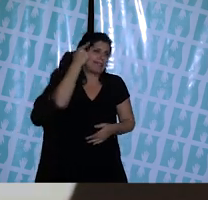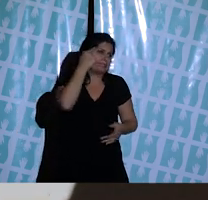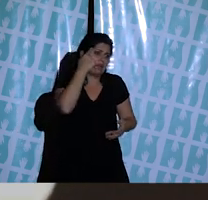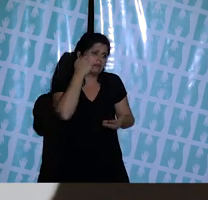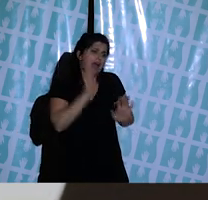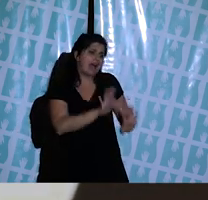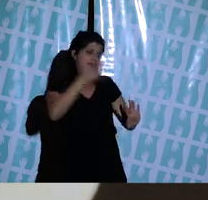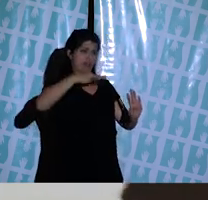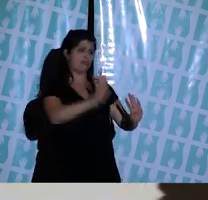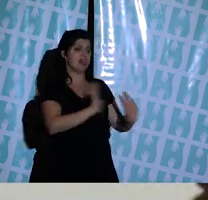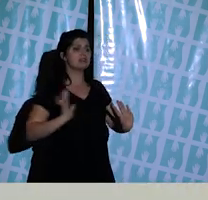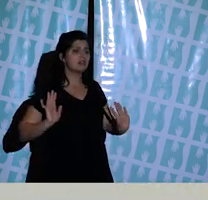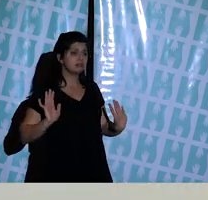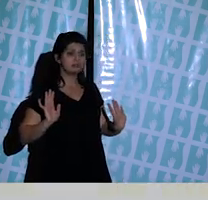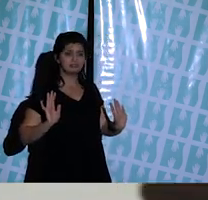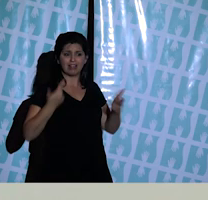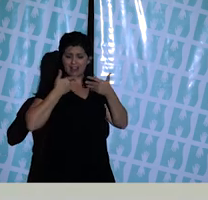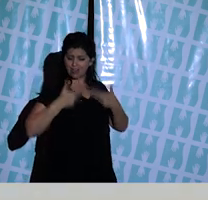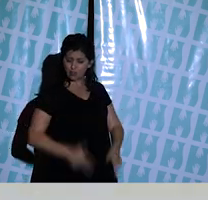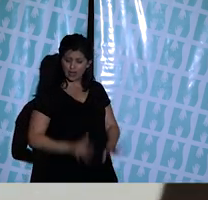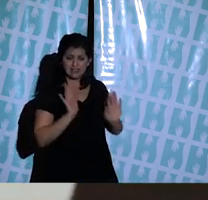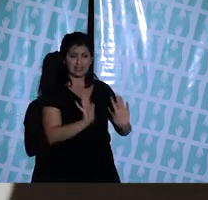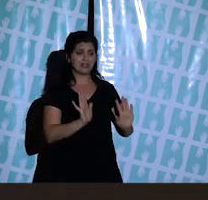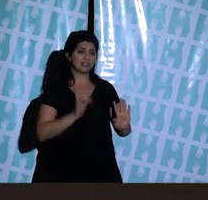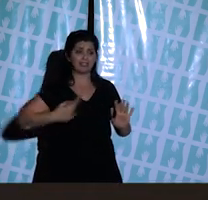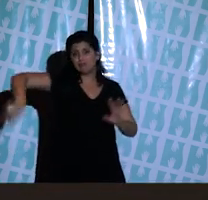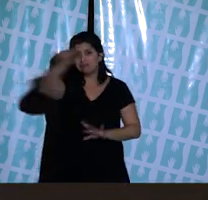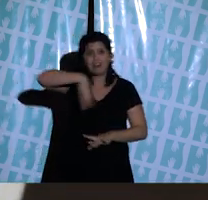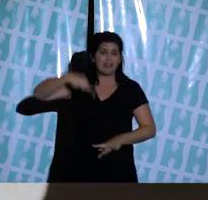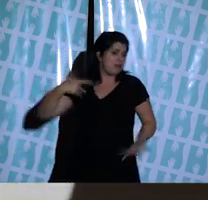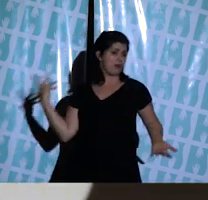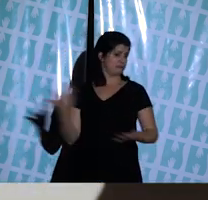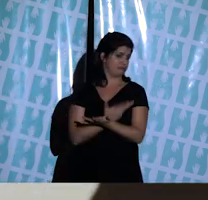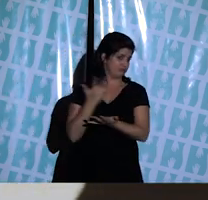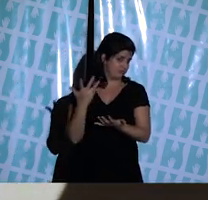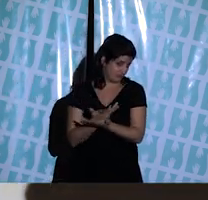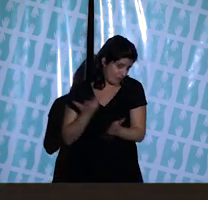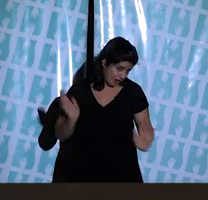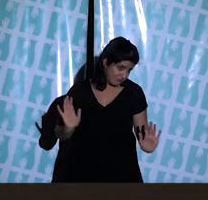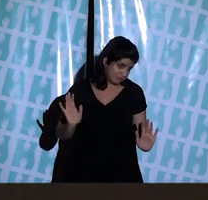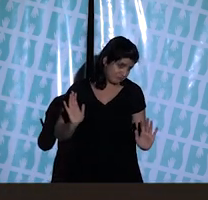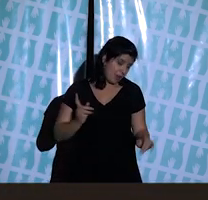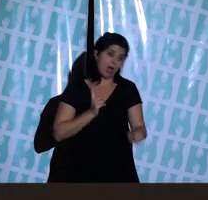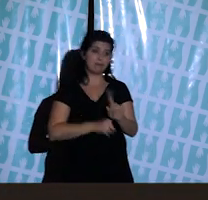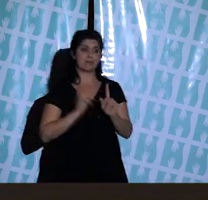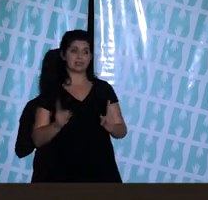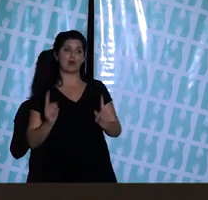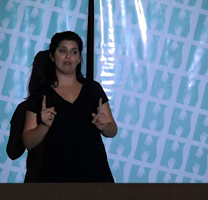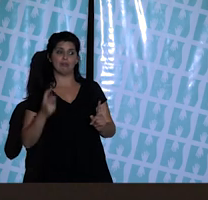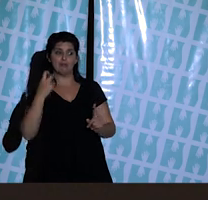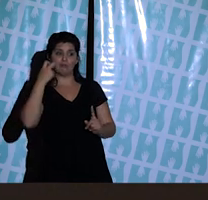no importa, pero es de parte de la naturaleza humana. Estamos hechos para sufrir. Pero al mismo tiempo, o no,